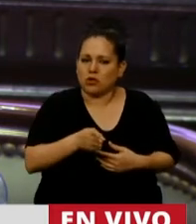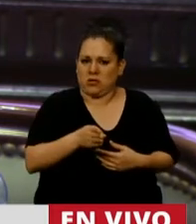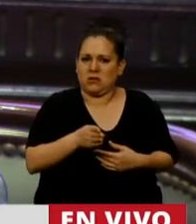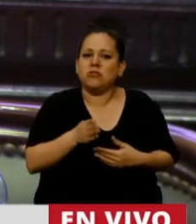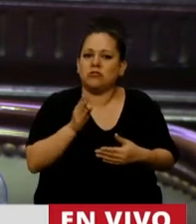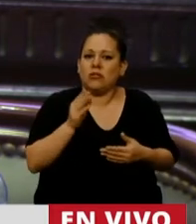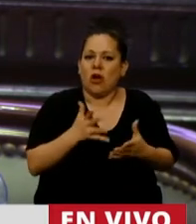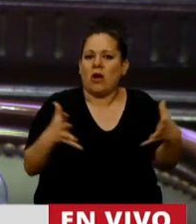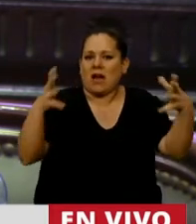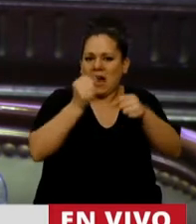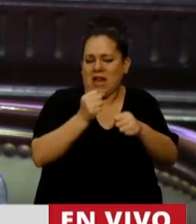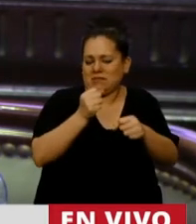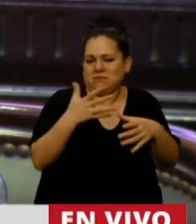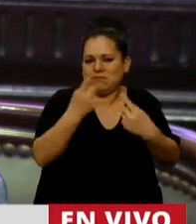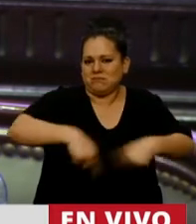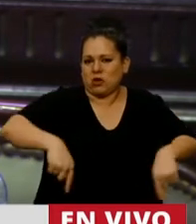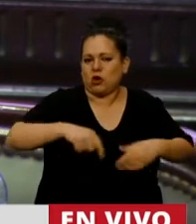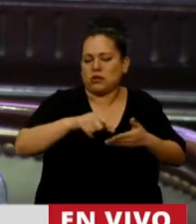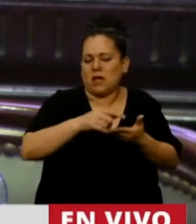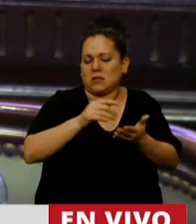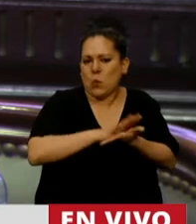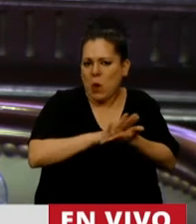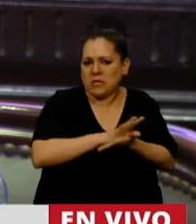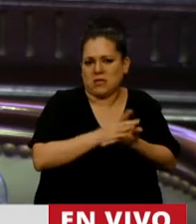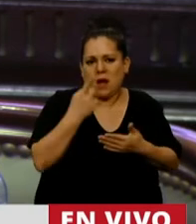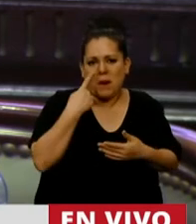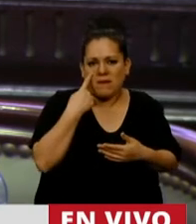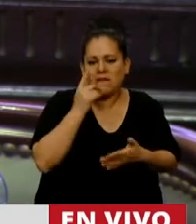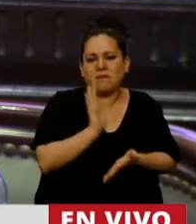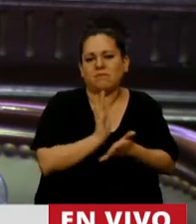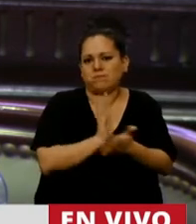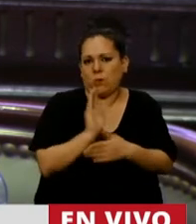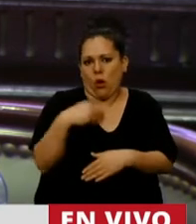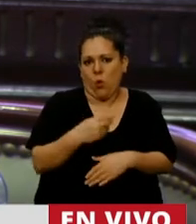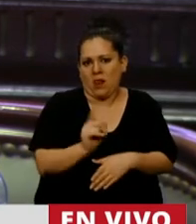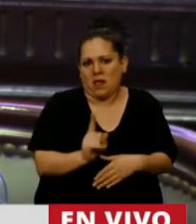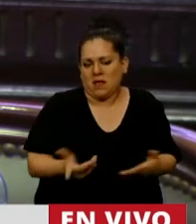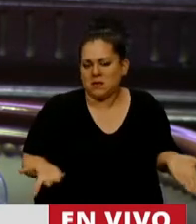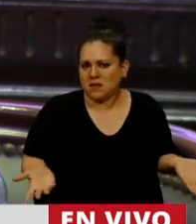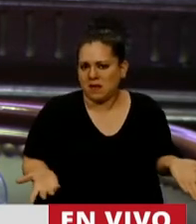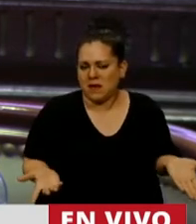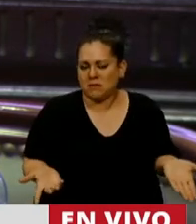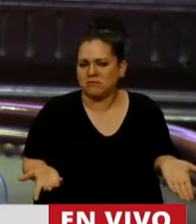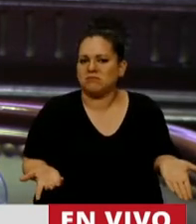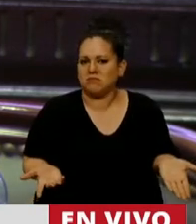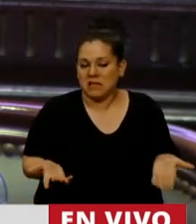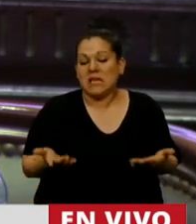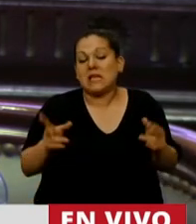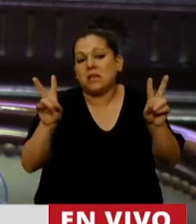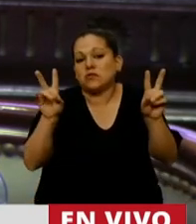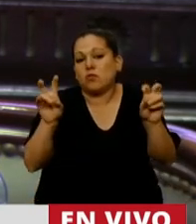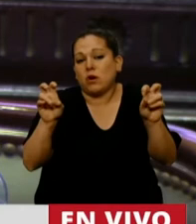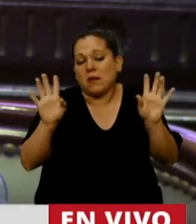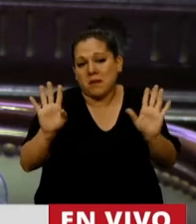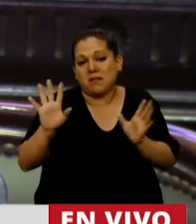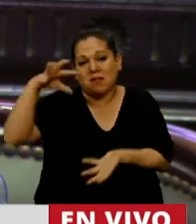43.31% de la canasta básica alimentaria, es decir, media olla, presidente, y que según la propia